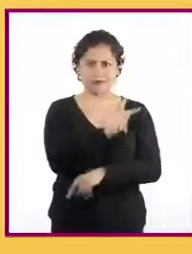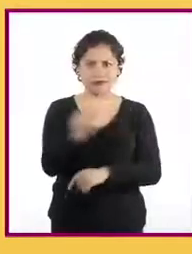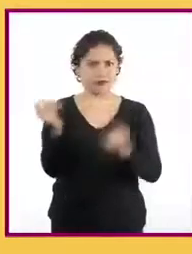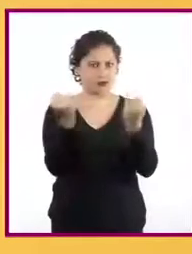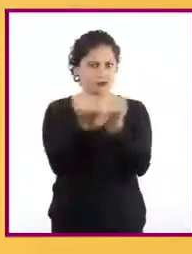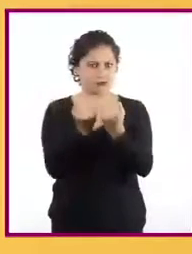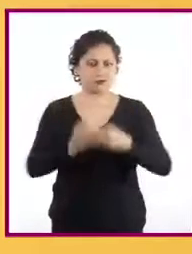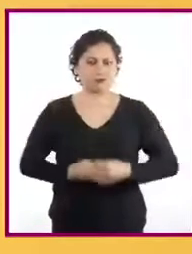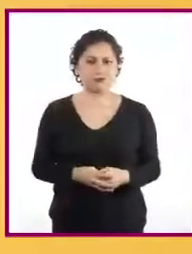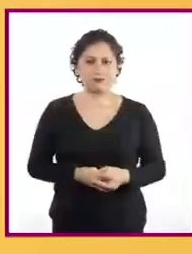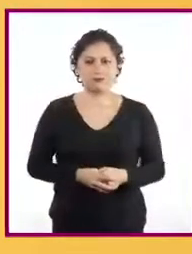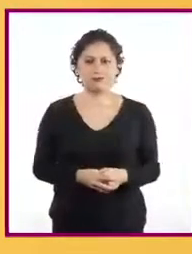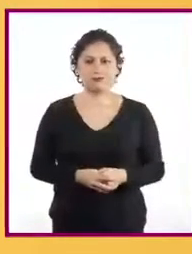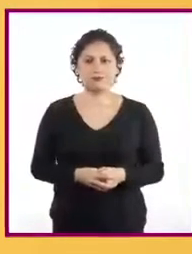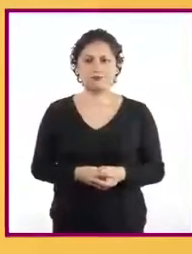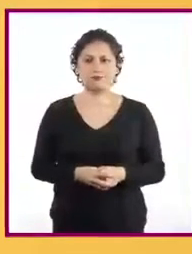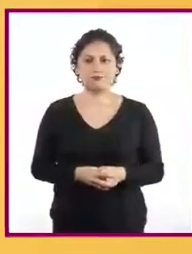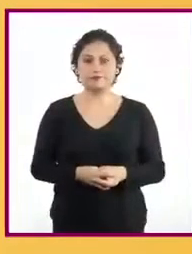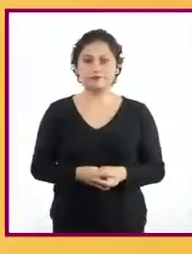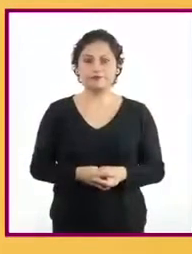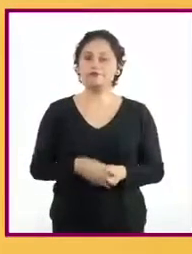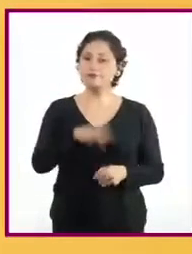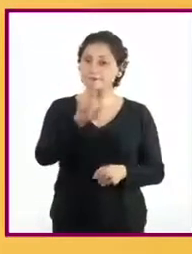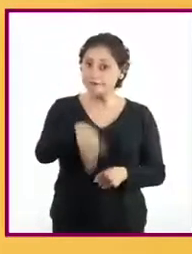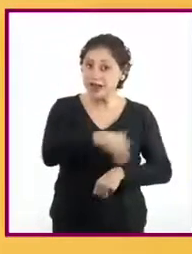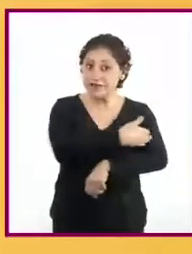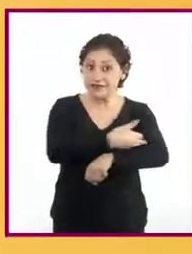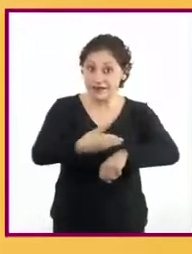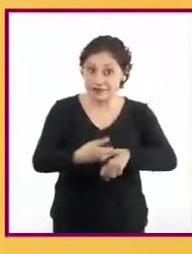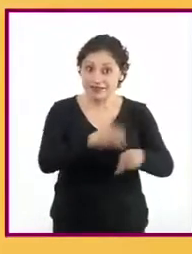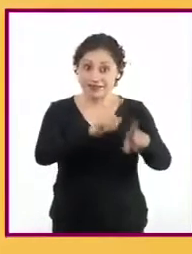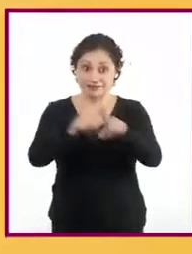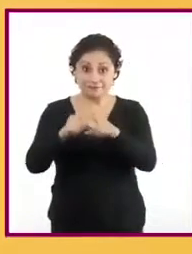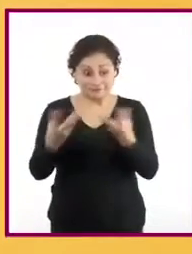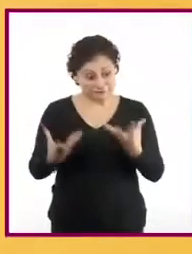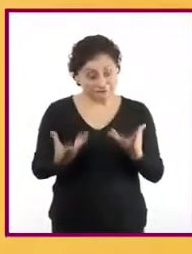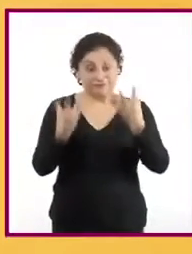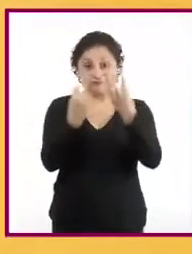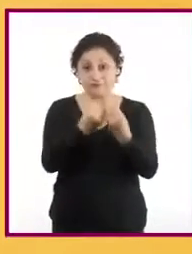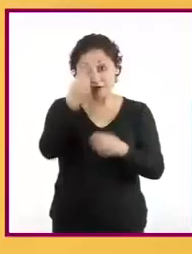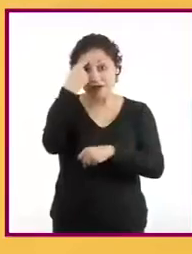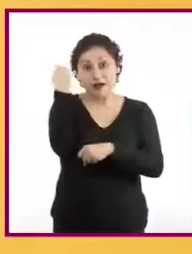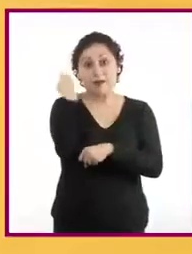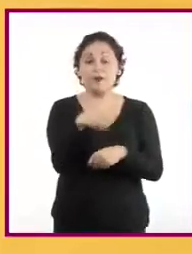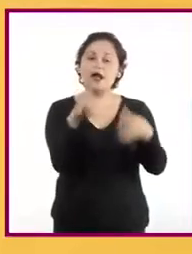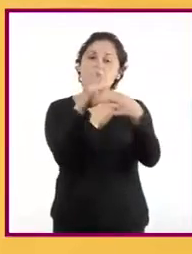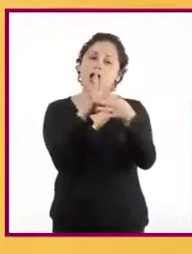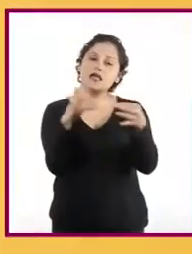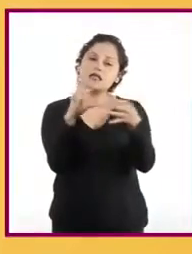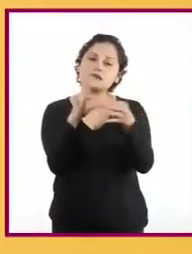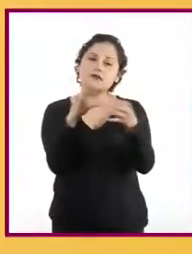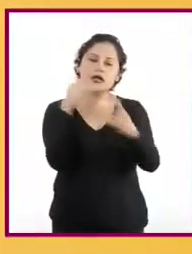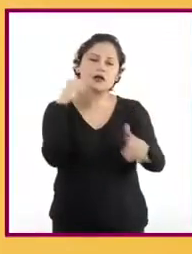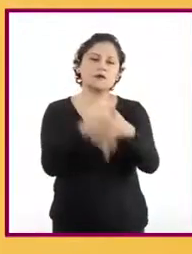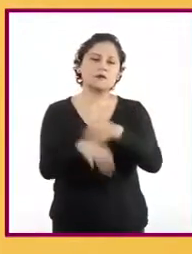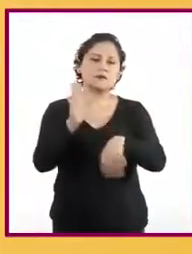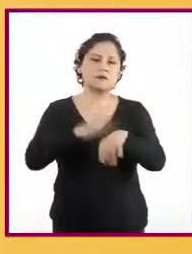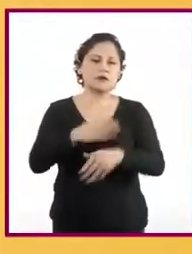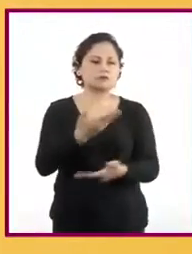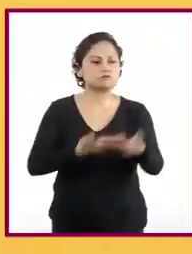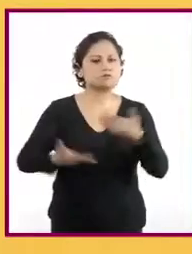derechos. Invitamos a sus familiares a que les ayuden a enriquecer los contenidos con sus comentarios